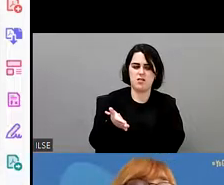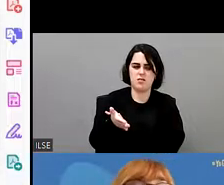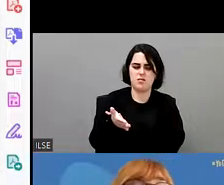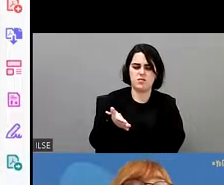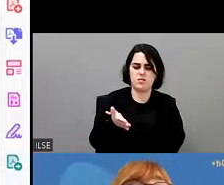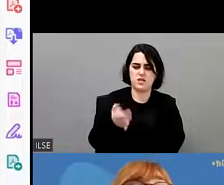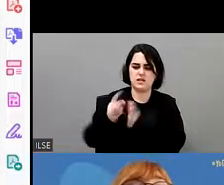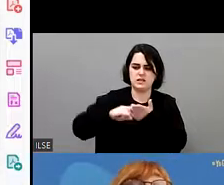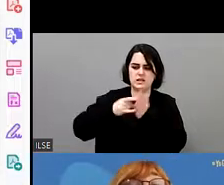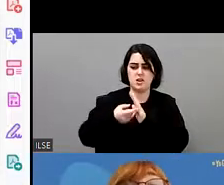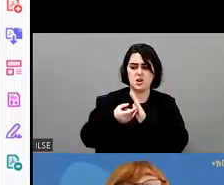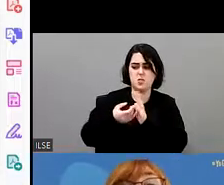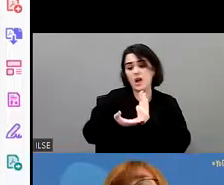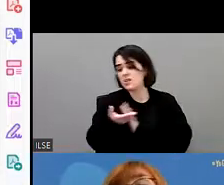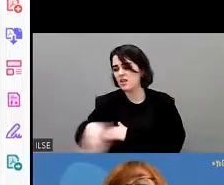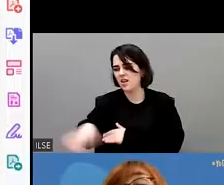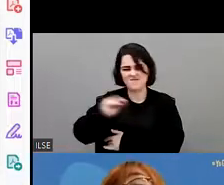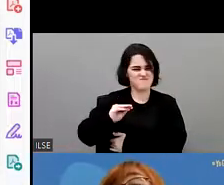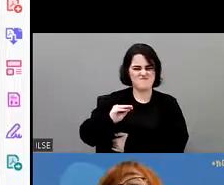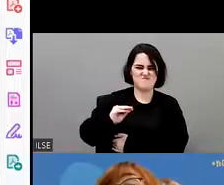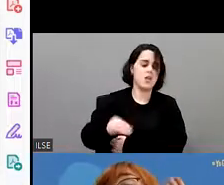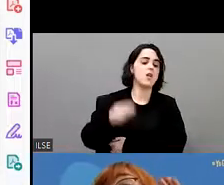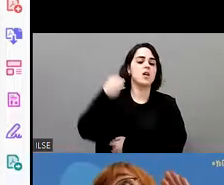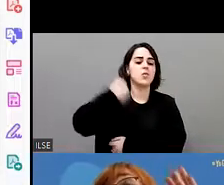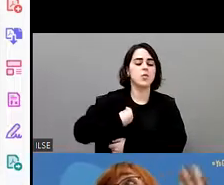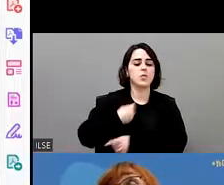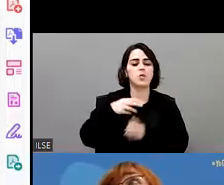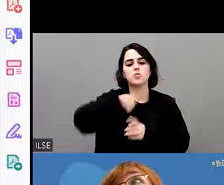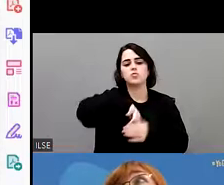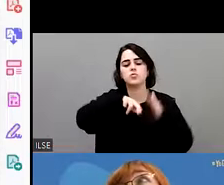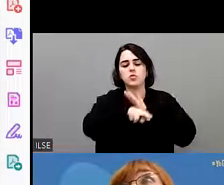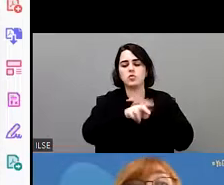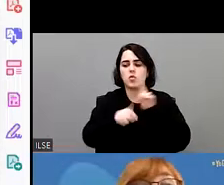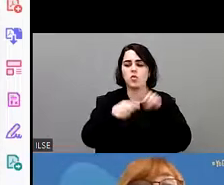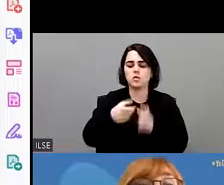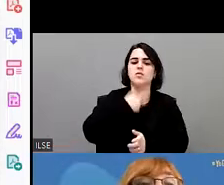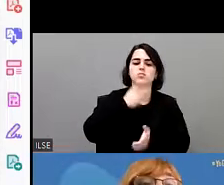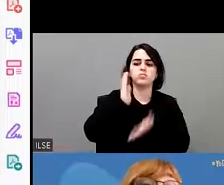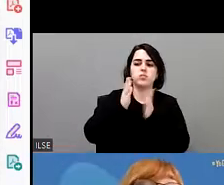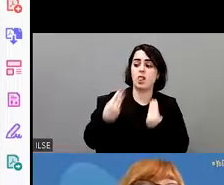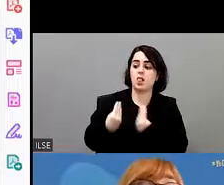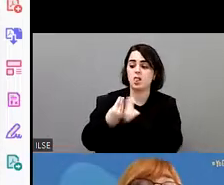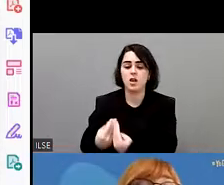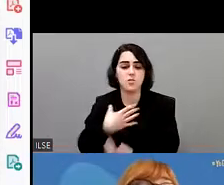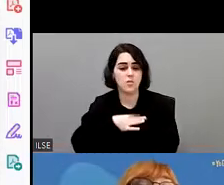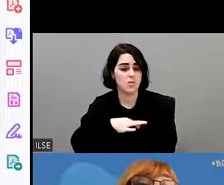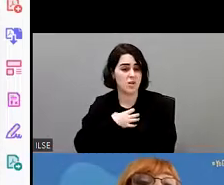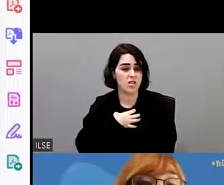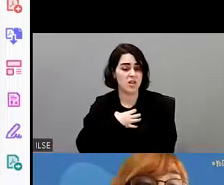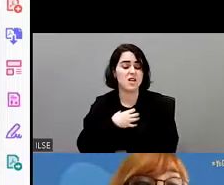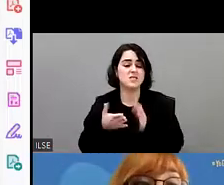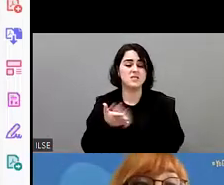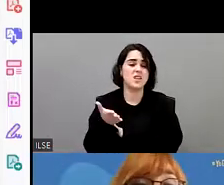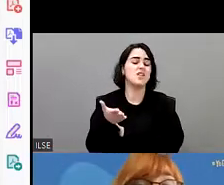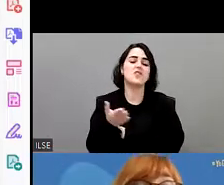comprender el sistema alternativo, y por el hecho de que tampoco tenemos recursos para que la logopeda le pueda acompañar, pues al final esa información